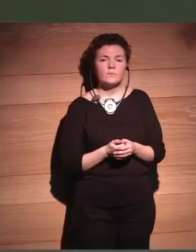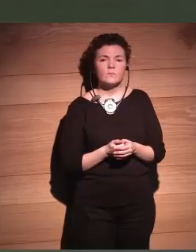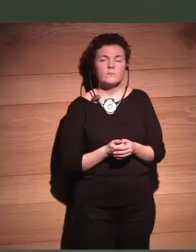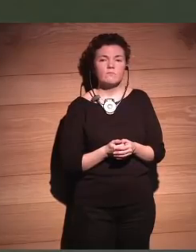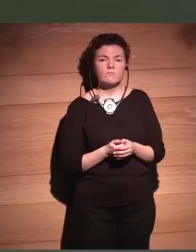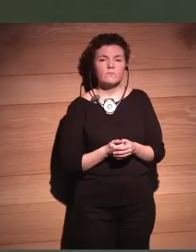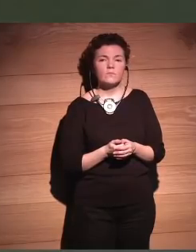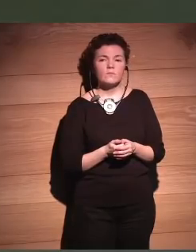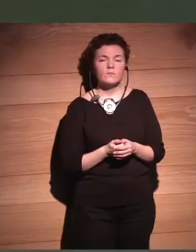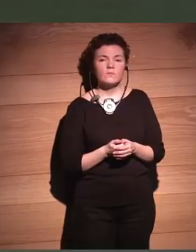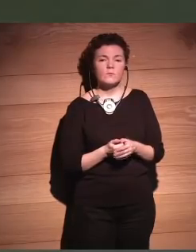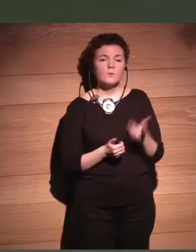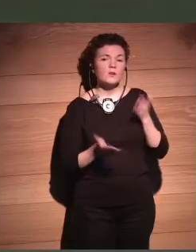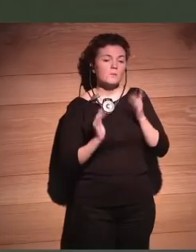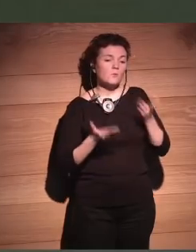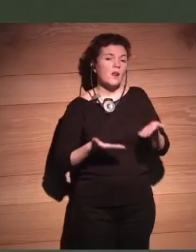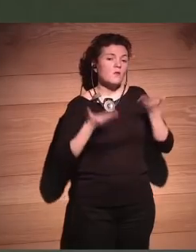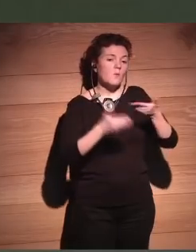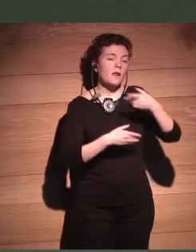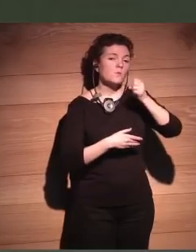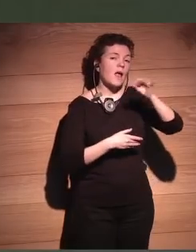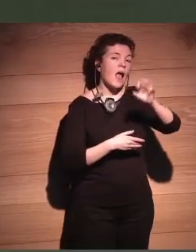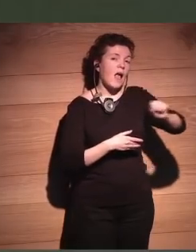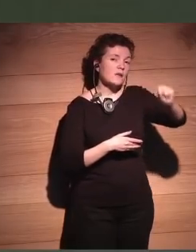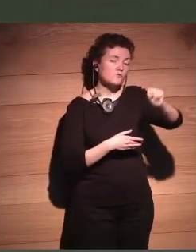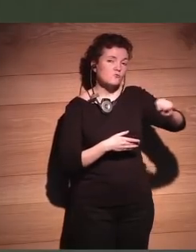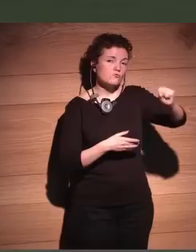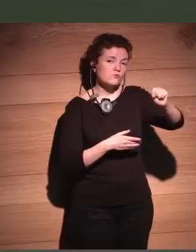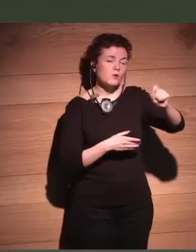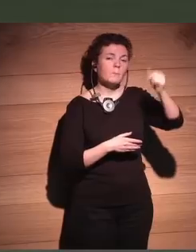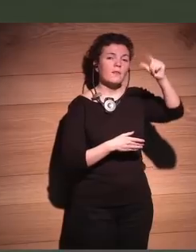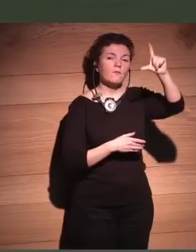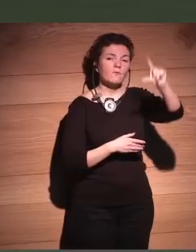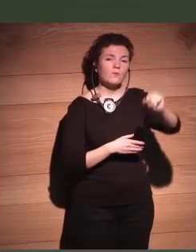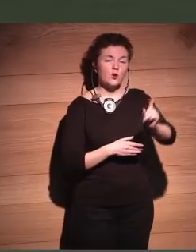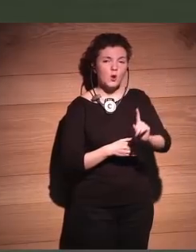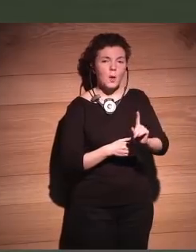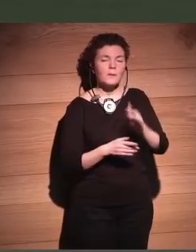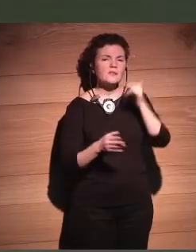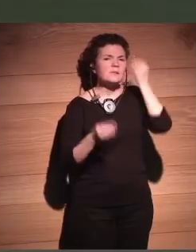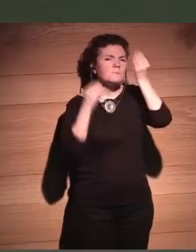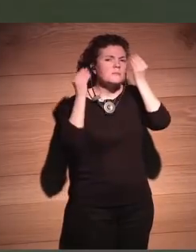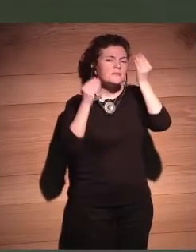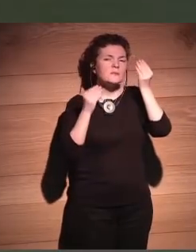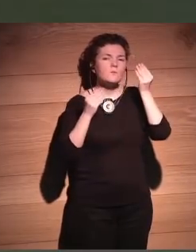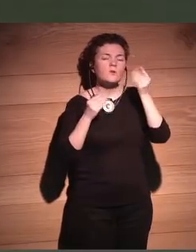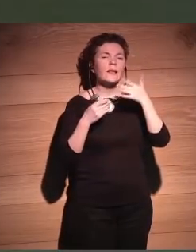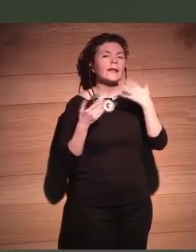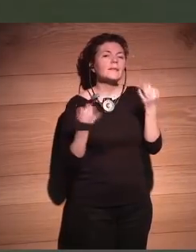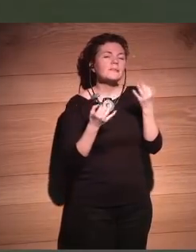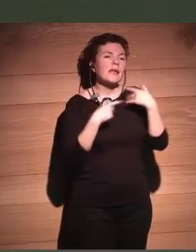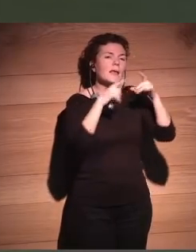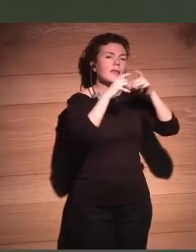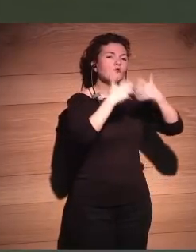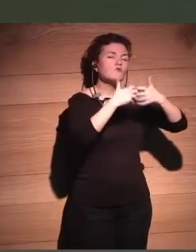bueno, nuestro tratamiento les iba a ayudar durante unos cuantos años. No iba a bajar los precios, pero si pensamos en lo que tiene que pasar la